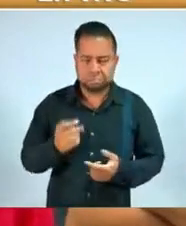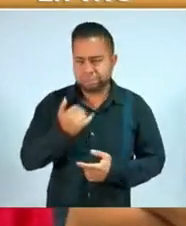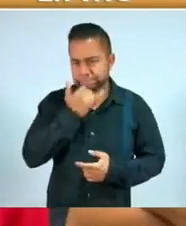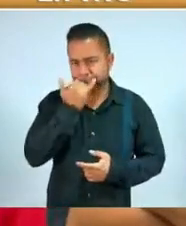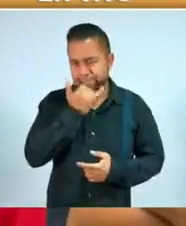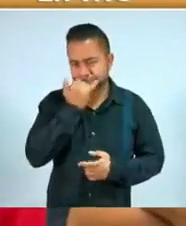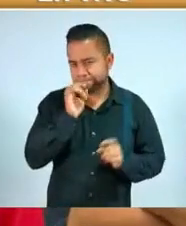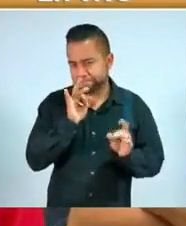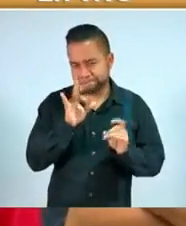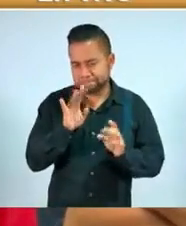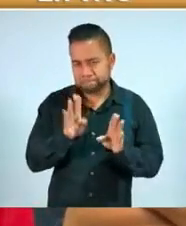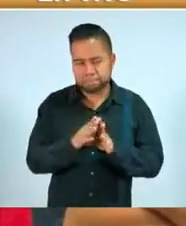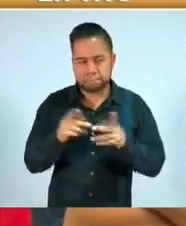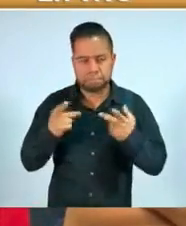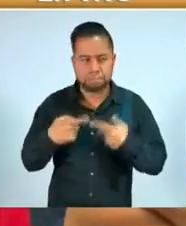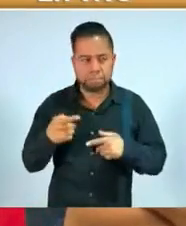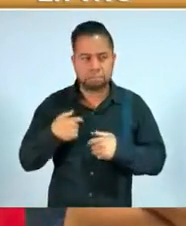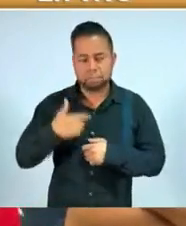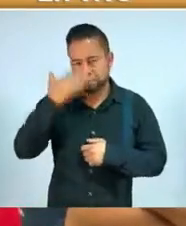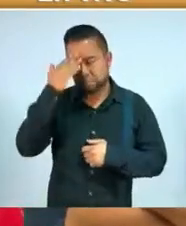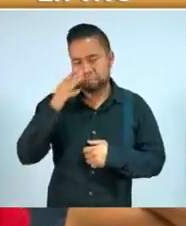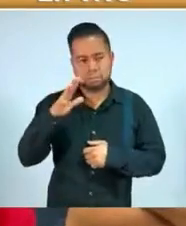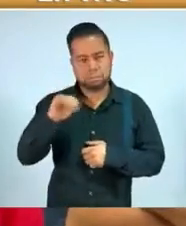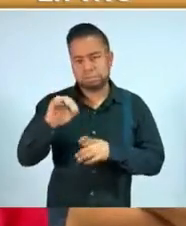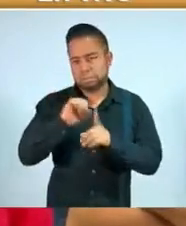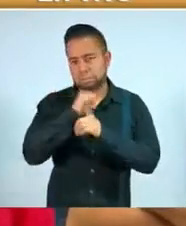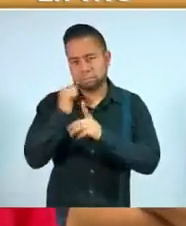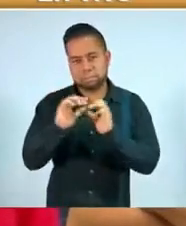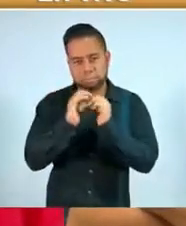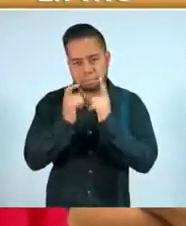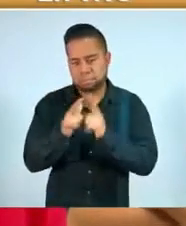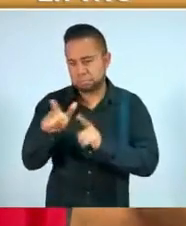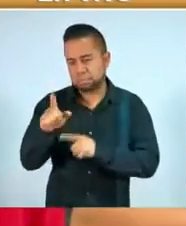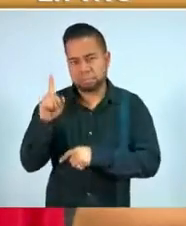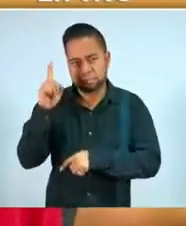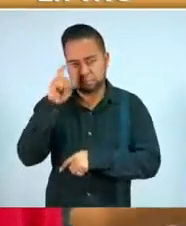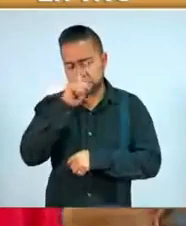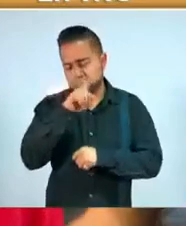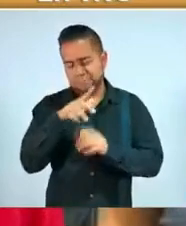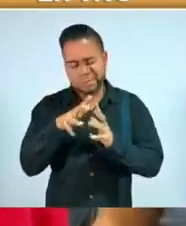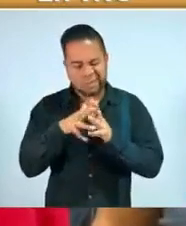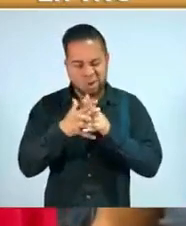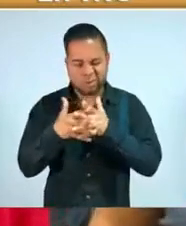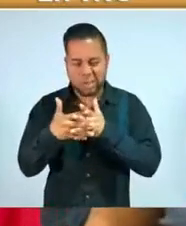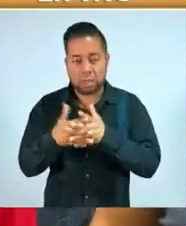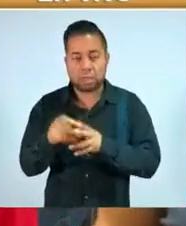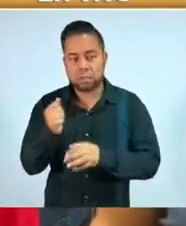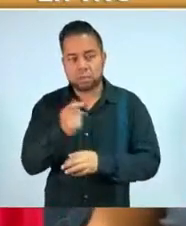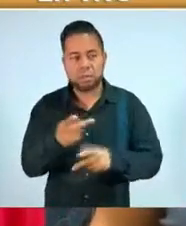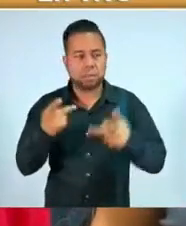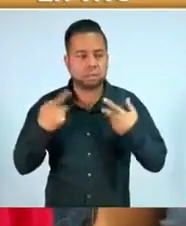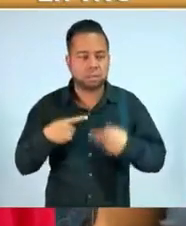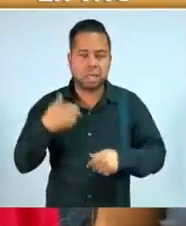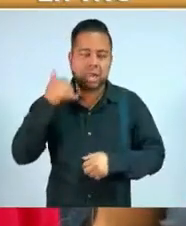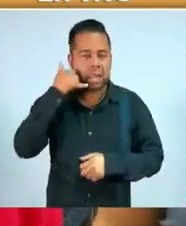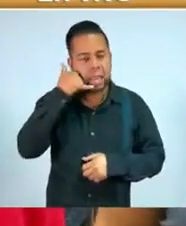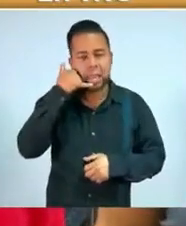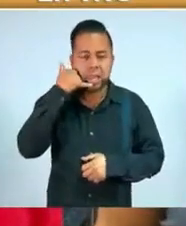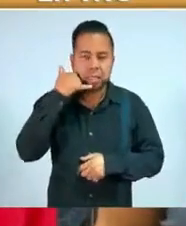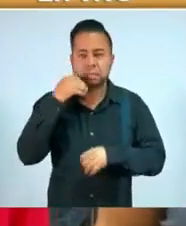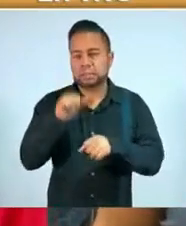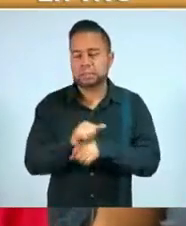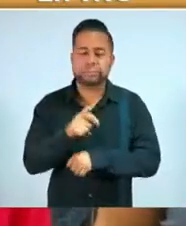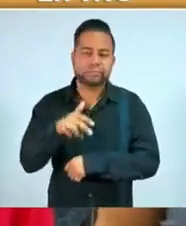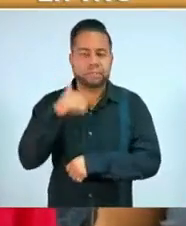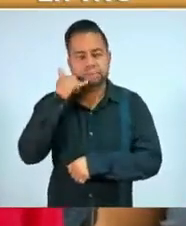que cometemos como ciudadanos. Sabemos la situación que existe en la central de Abasto y sigue viéndose personas que ahí van con el celular, en el coche o